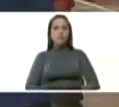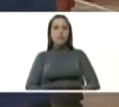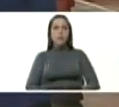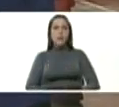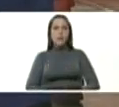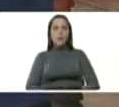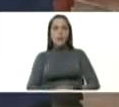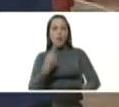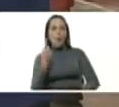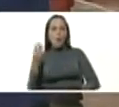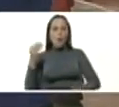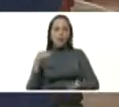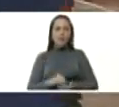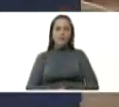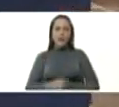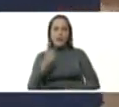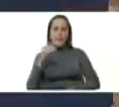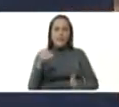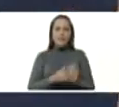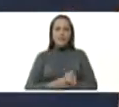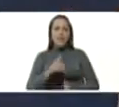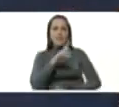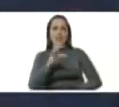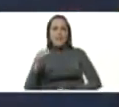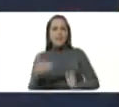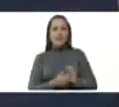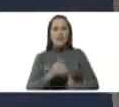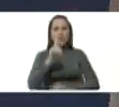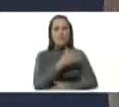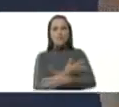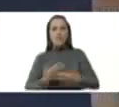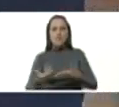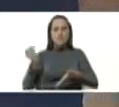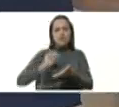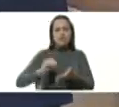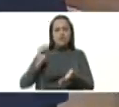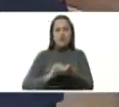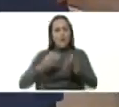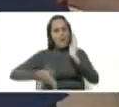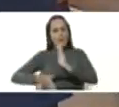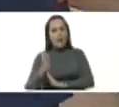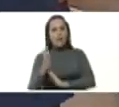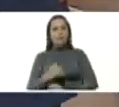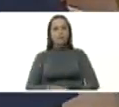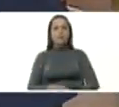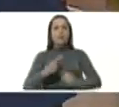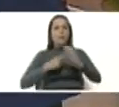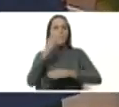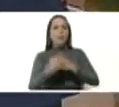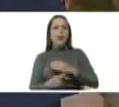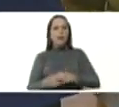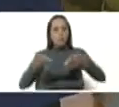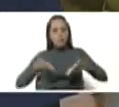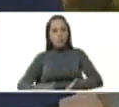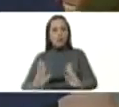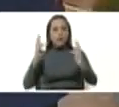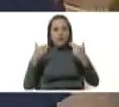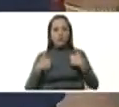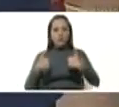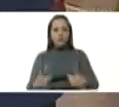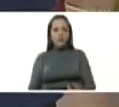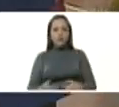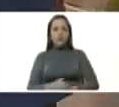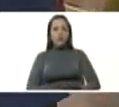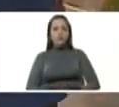Mil, diez mil, un millón de veces. Vamos todos al plan de parto humanizado.